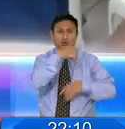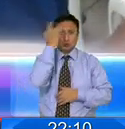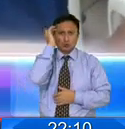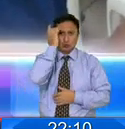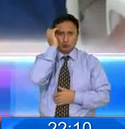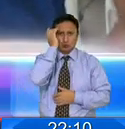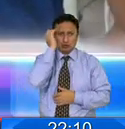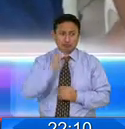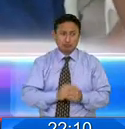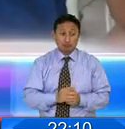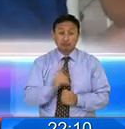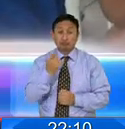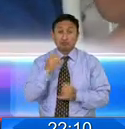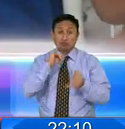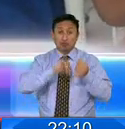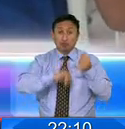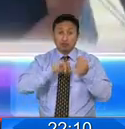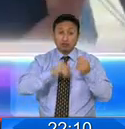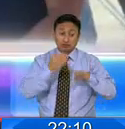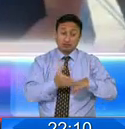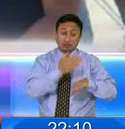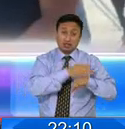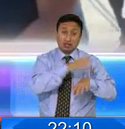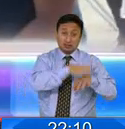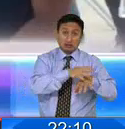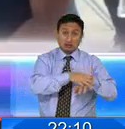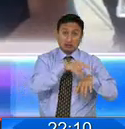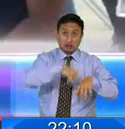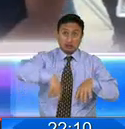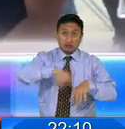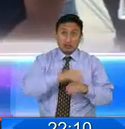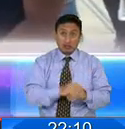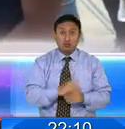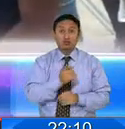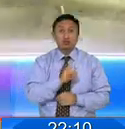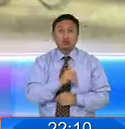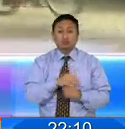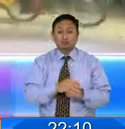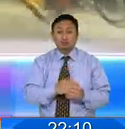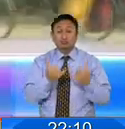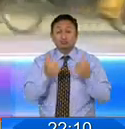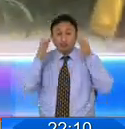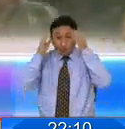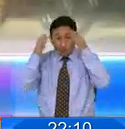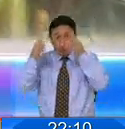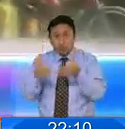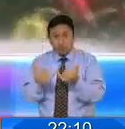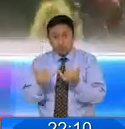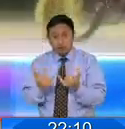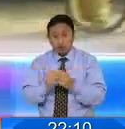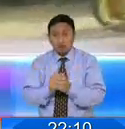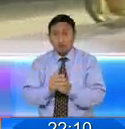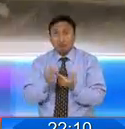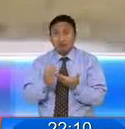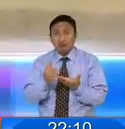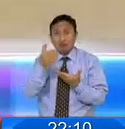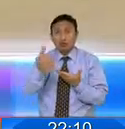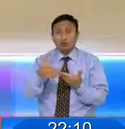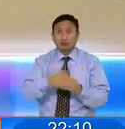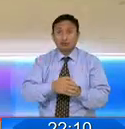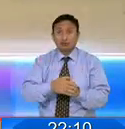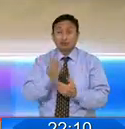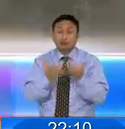autoridades no es solo del virus ya existente en Machala y en Santa Rosa. El punto de atención ahora se centra en la frontera por